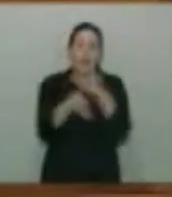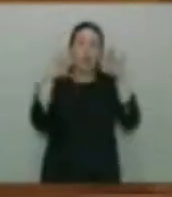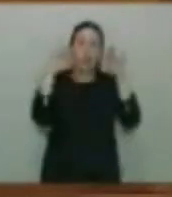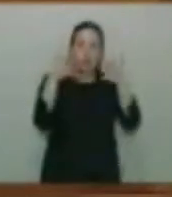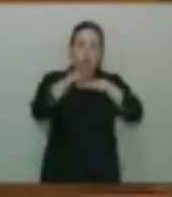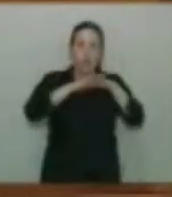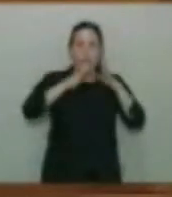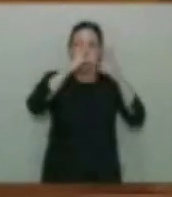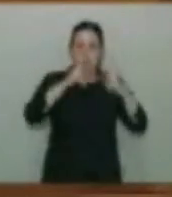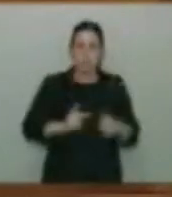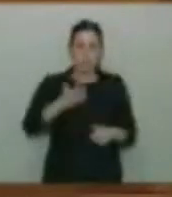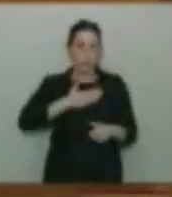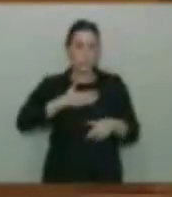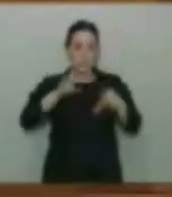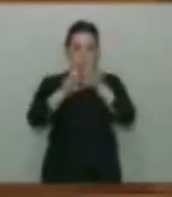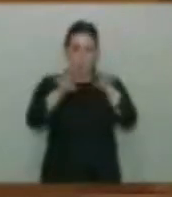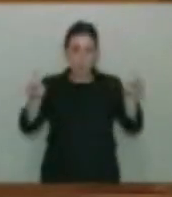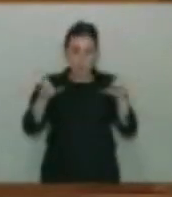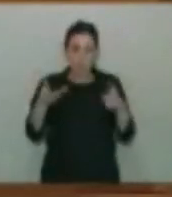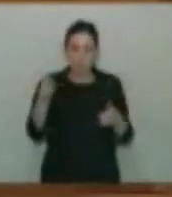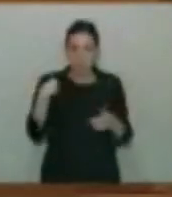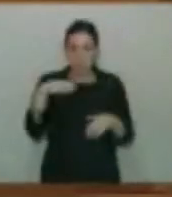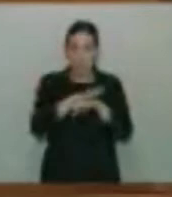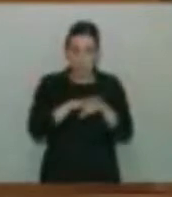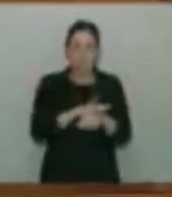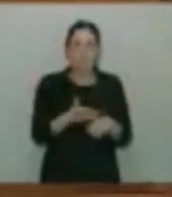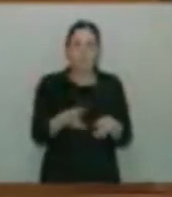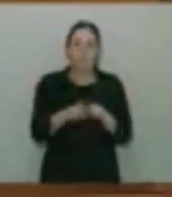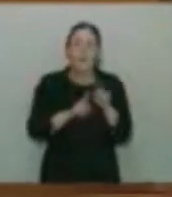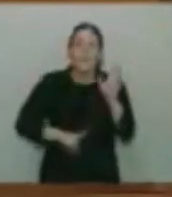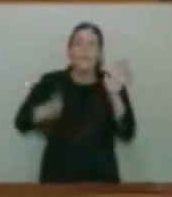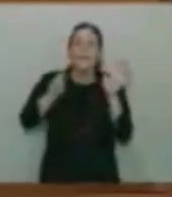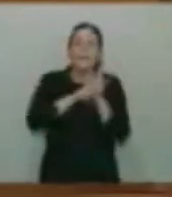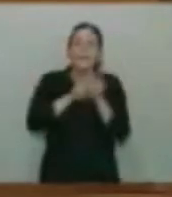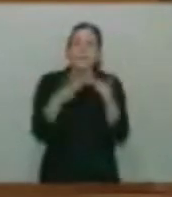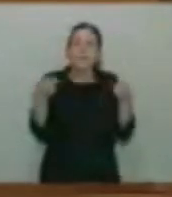Gobierno autonómico. ¿Modificamos la ley de sociedades de capital?